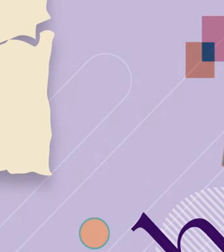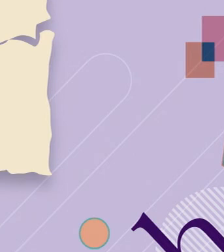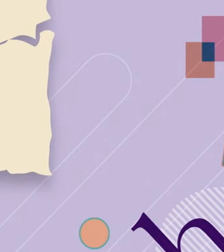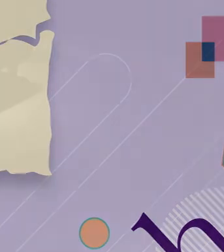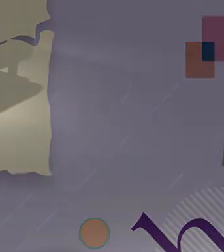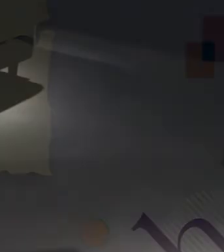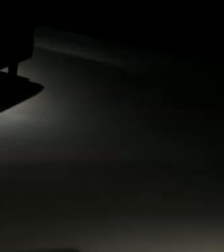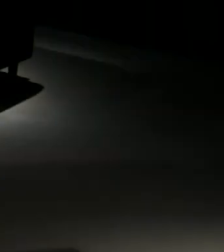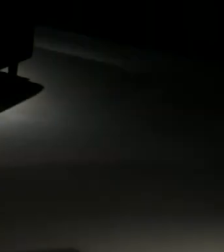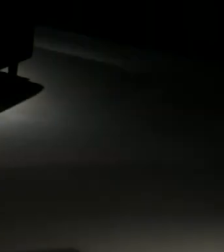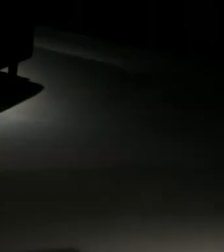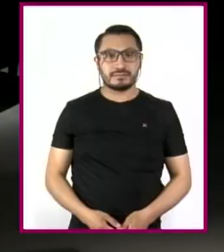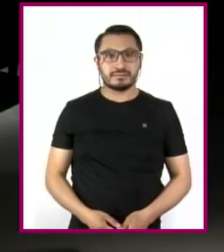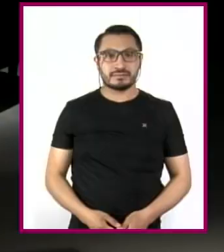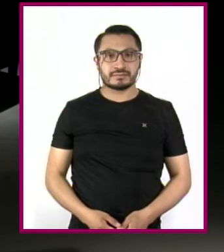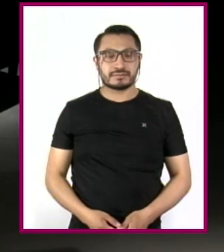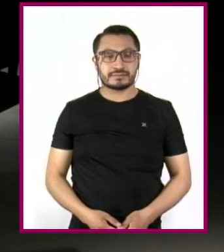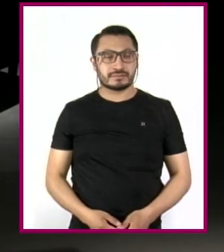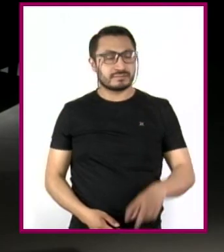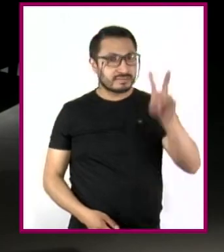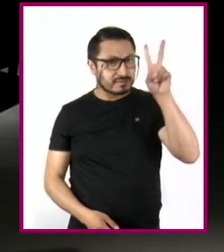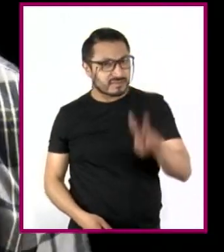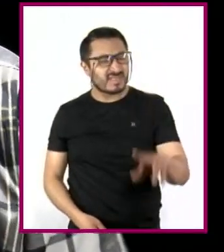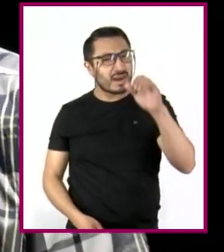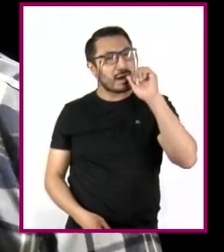¿Será? ¿Existe el alma?